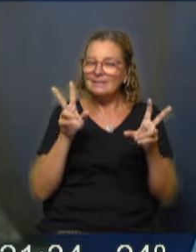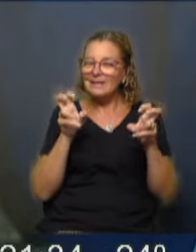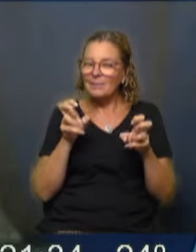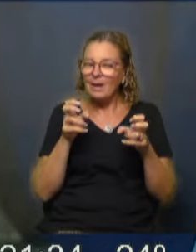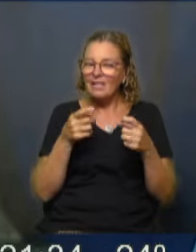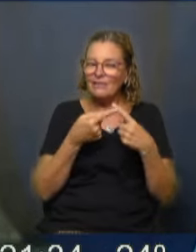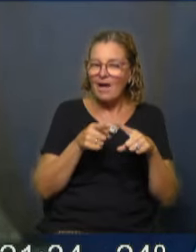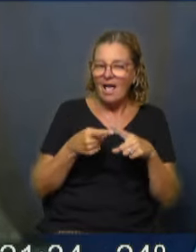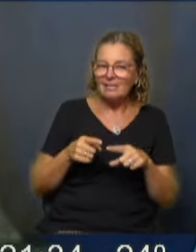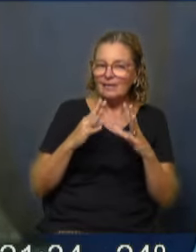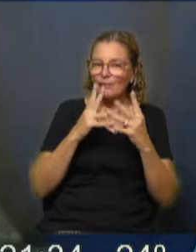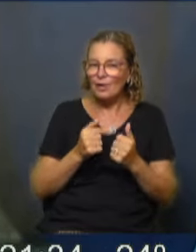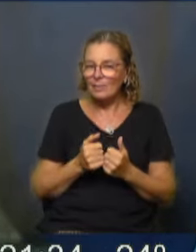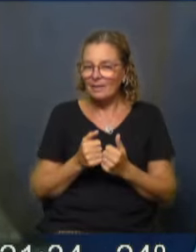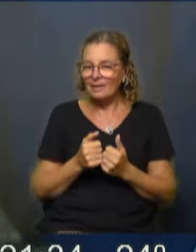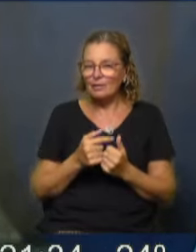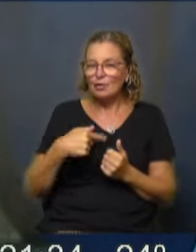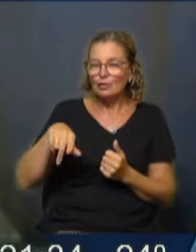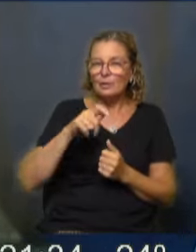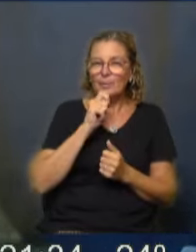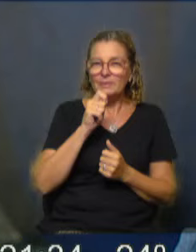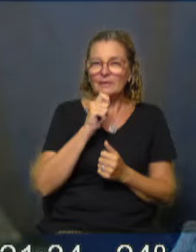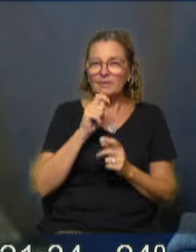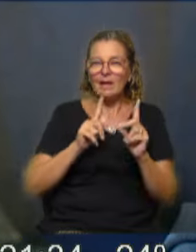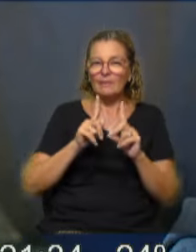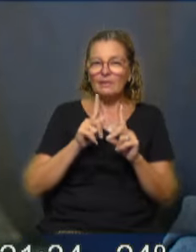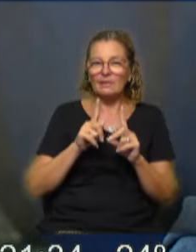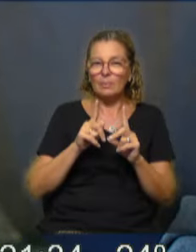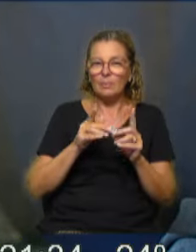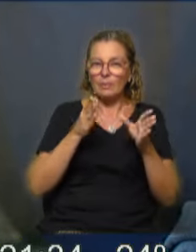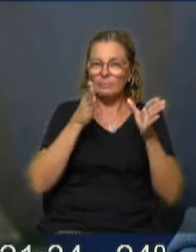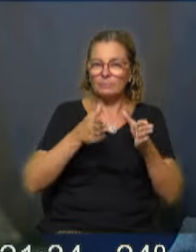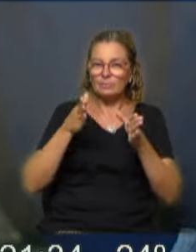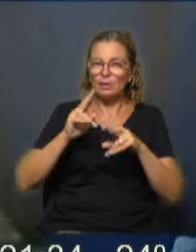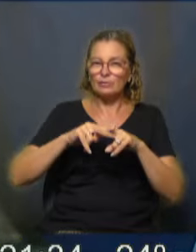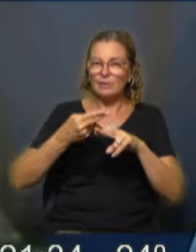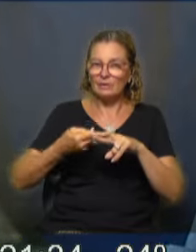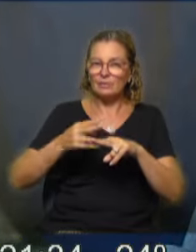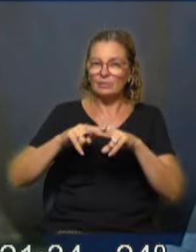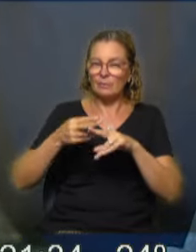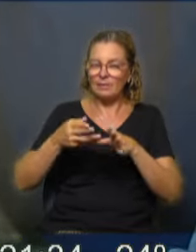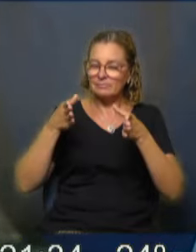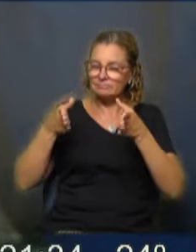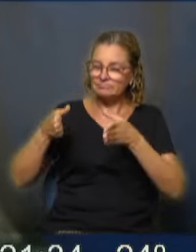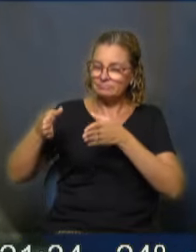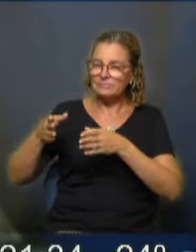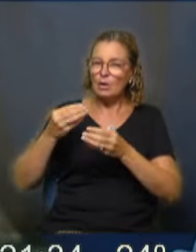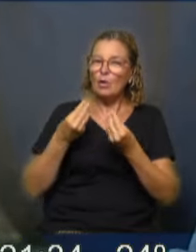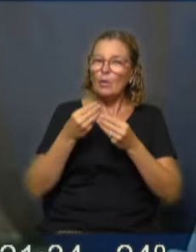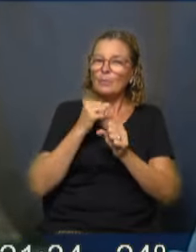ángulo. Nosotros que hacemos entrevistas, de repente a veces hay cosas que son como más, que se repiten, más encasilladas en la forma de cómo